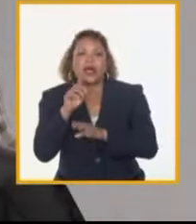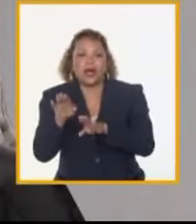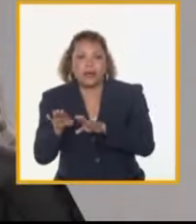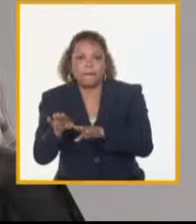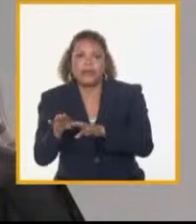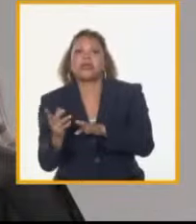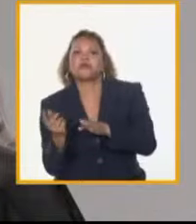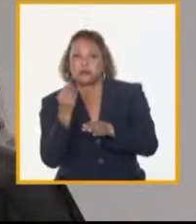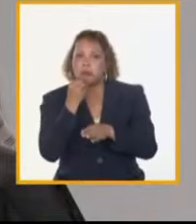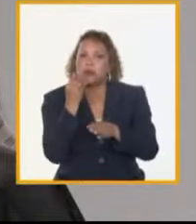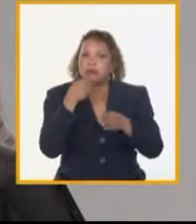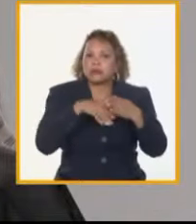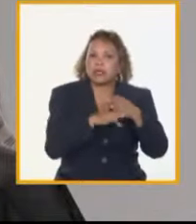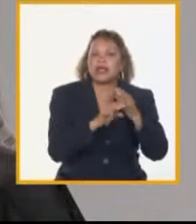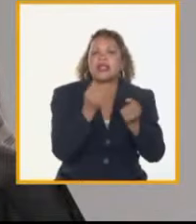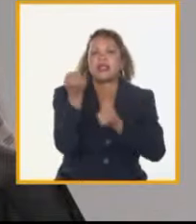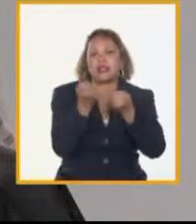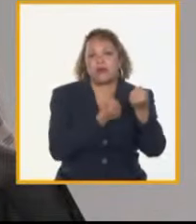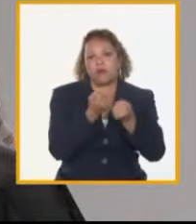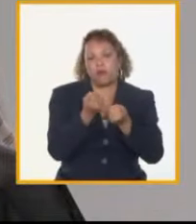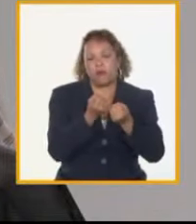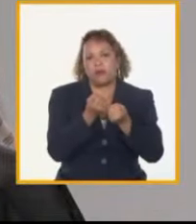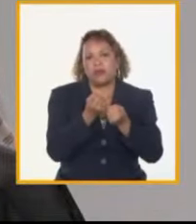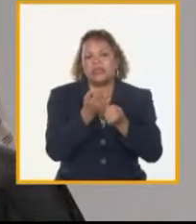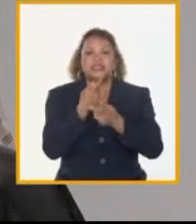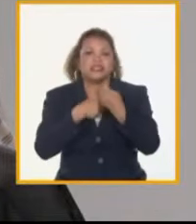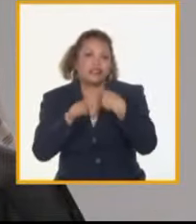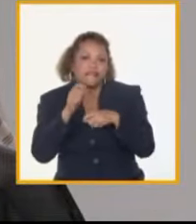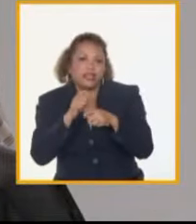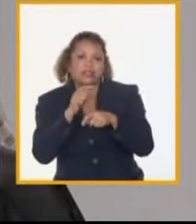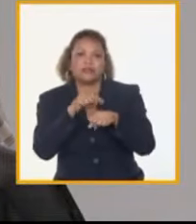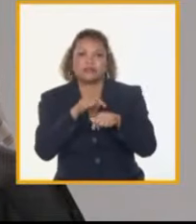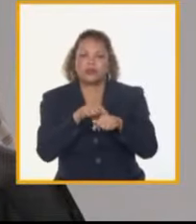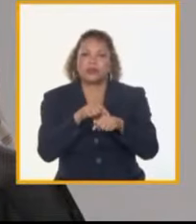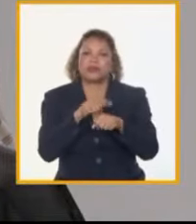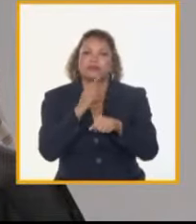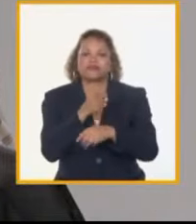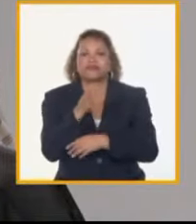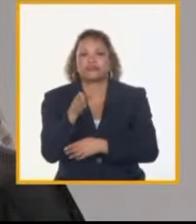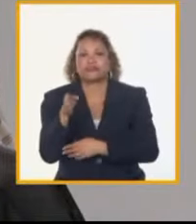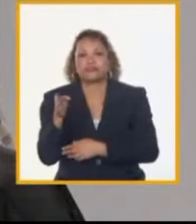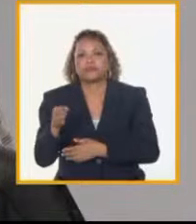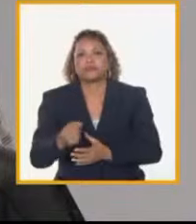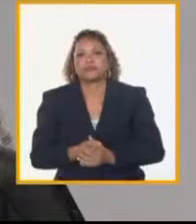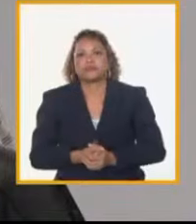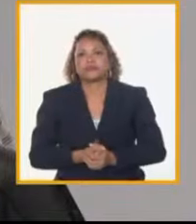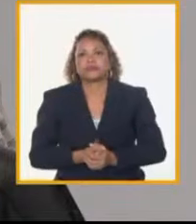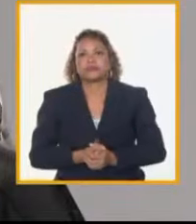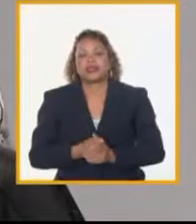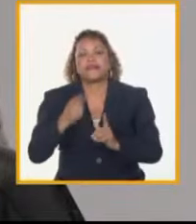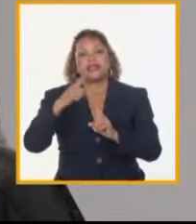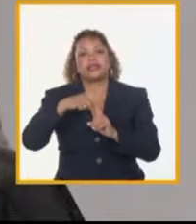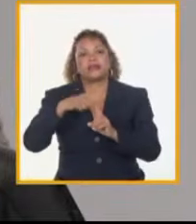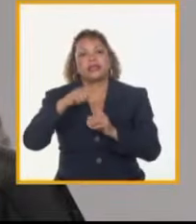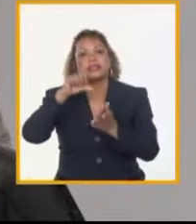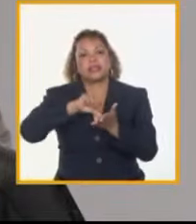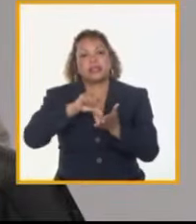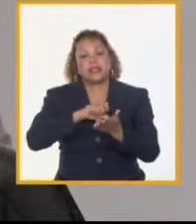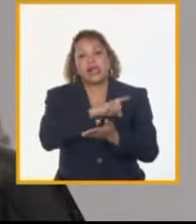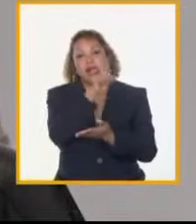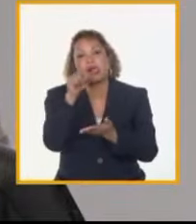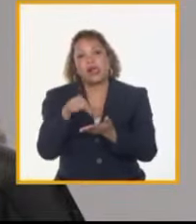capacidades se dan de una terminal a otra y se van vendiendo en el transcurso. En lo que va el ómnibus moviéndose de la terminal de la estación central a